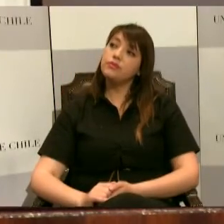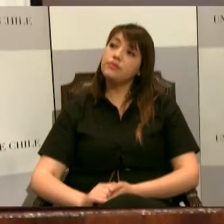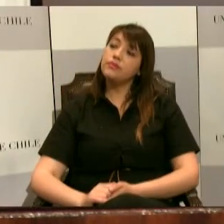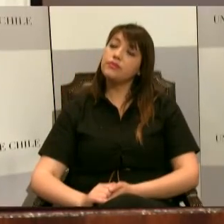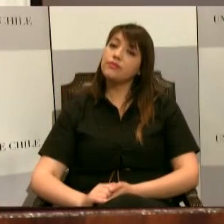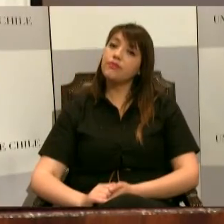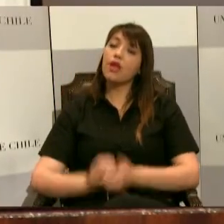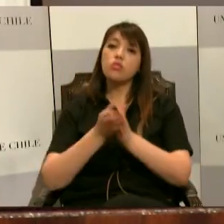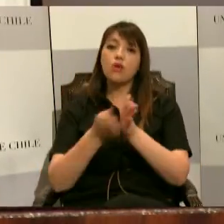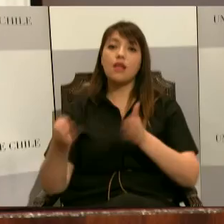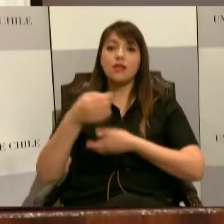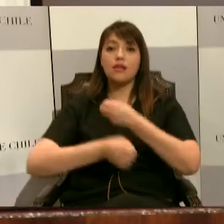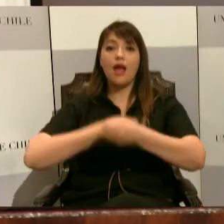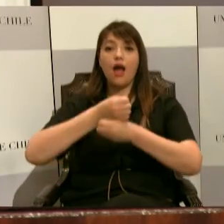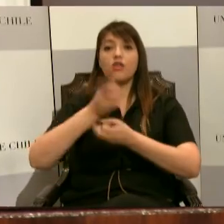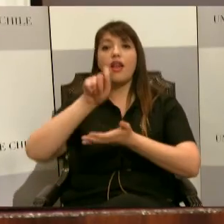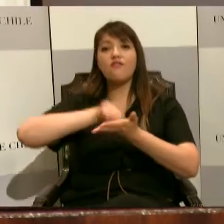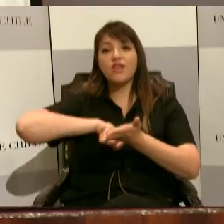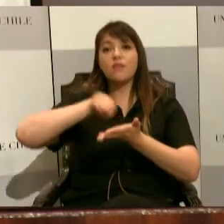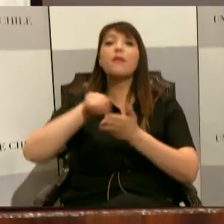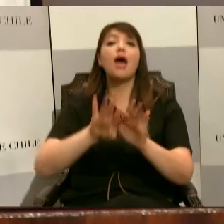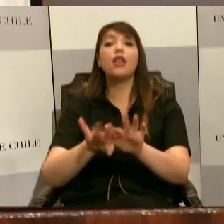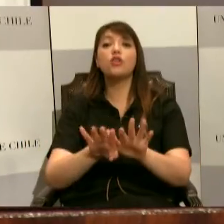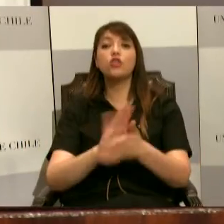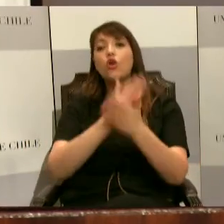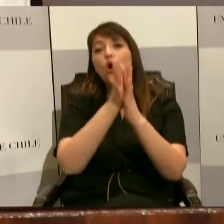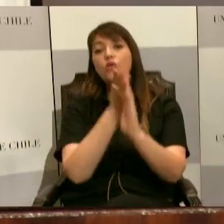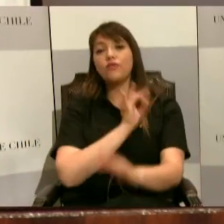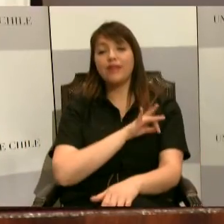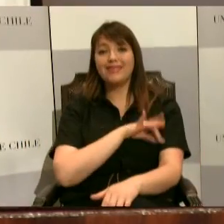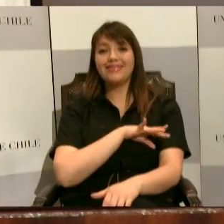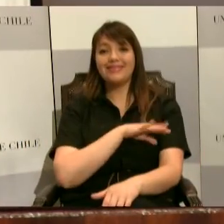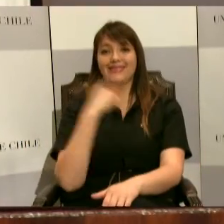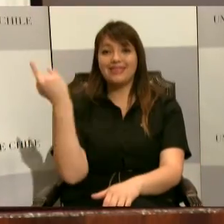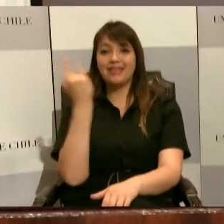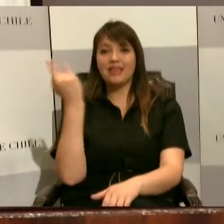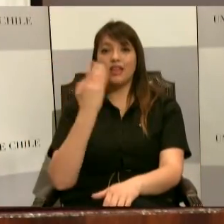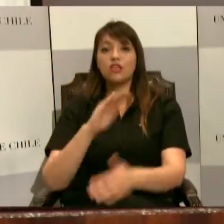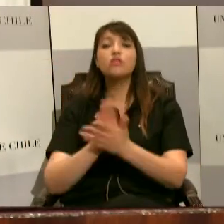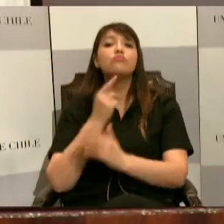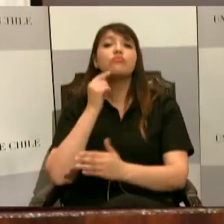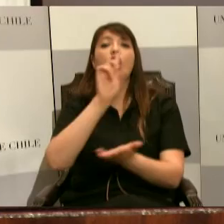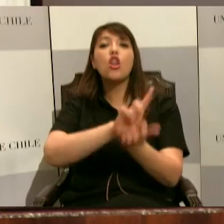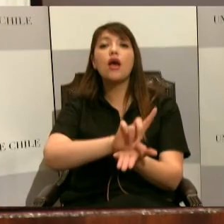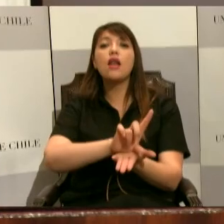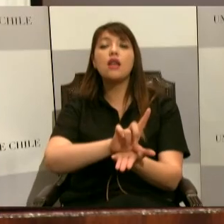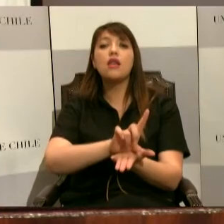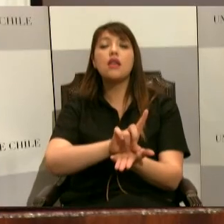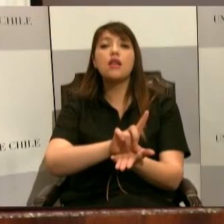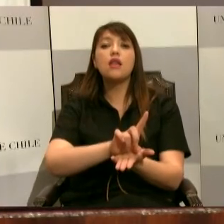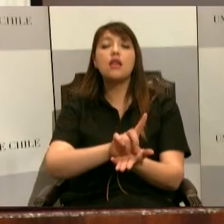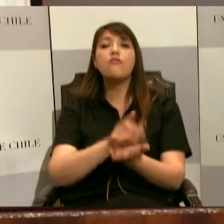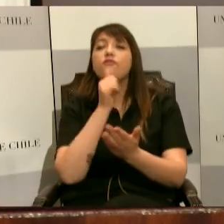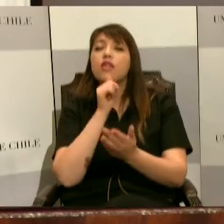Durante este año comenzamos a implementar la firma electrónica en toda la universidad. Aquí me refiero a avances locales. Nos queda muy